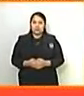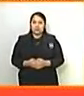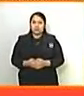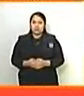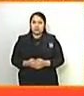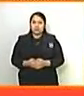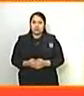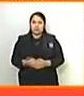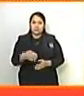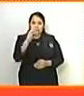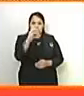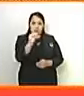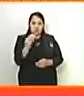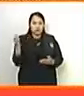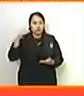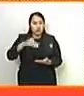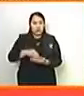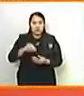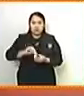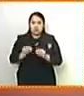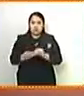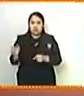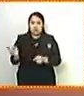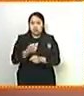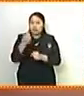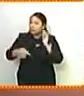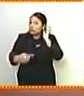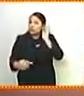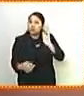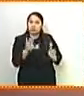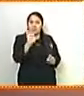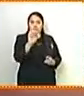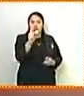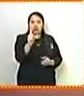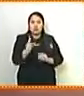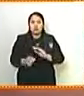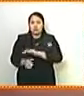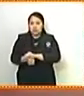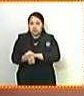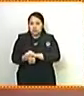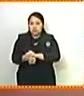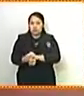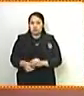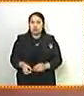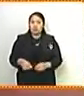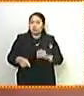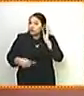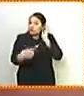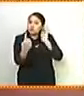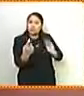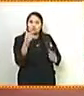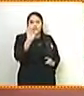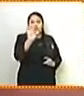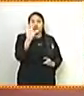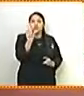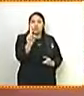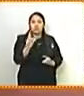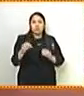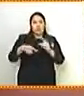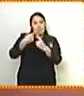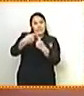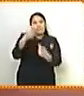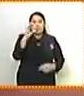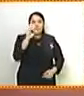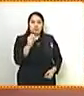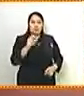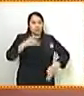Y ese es el cero. Repito el número ganador para la diaria 91 Tortuga y para más 1, 91 más 0. Felicidades a todos